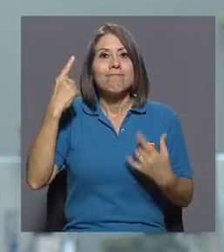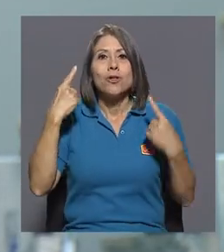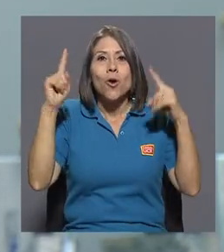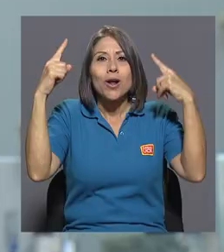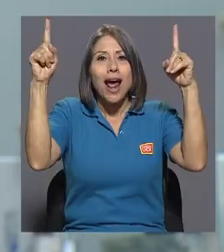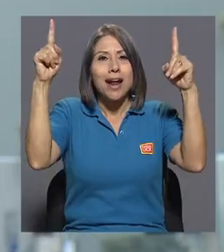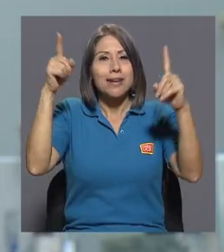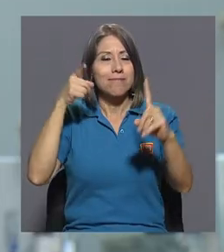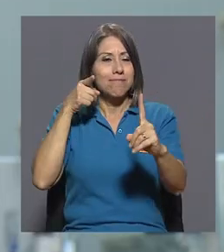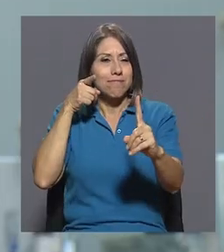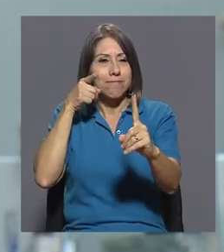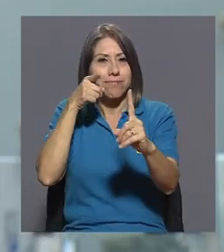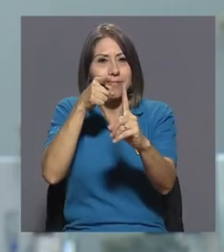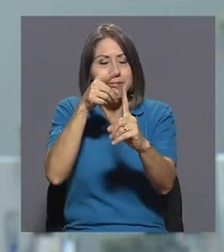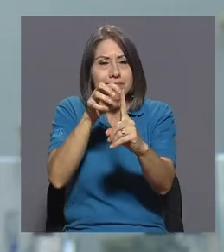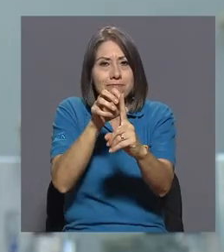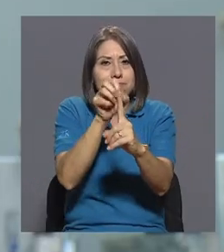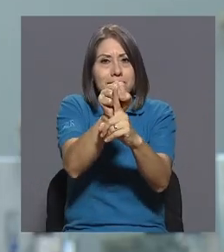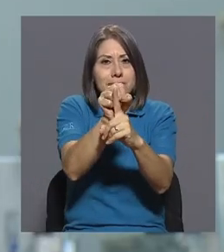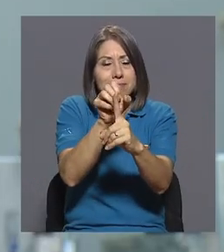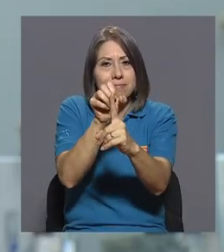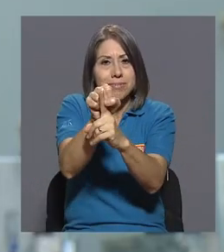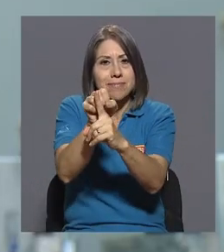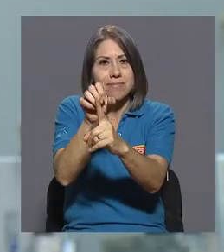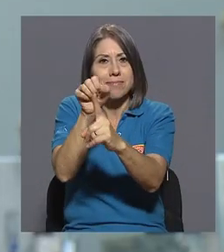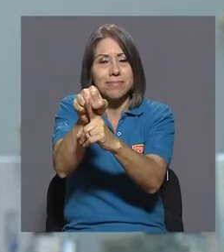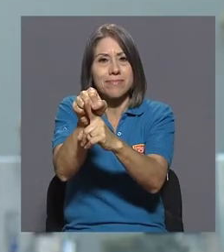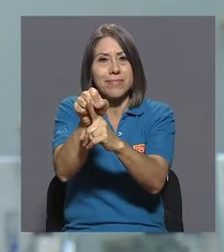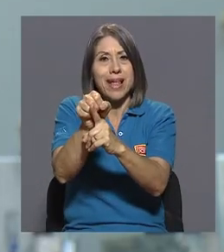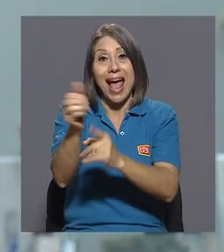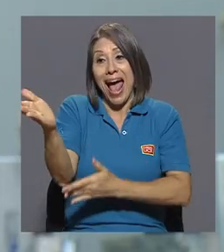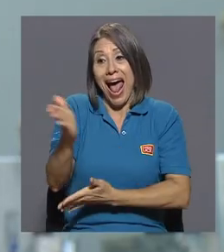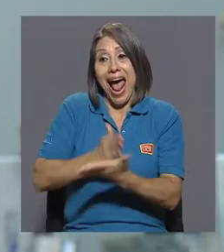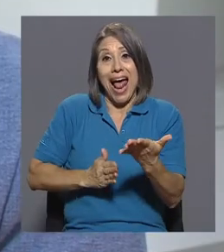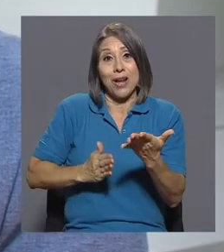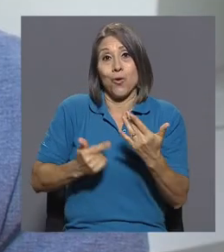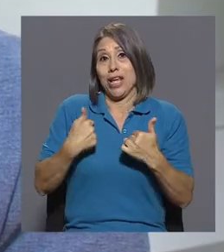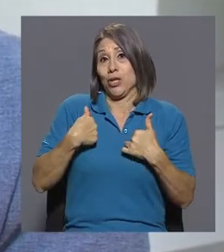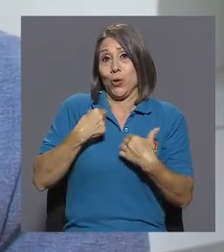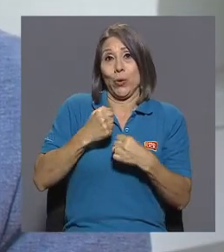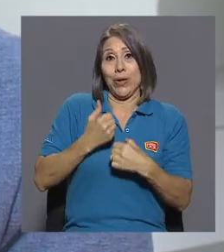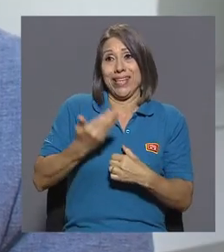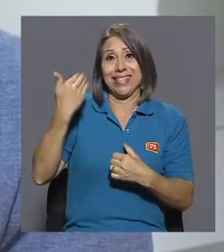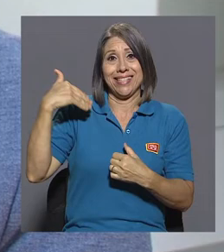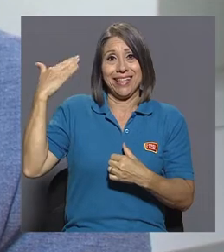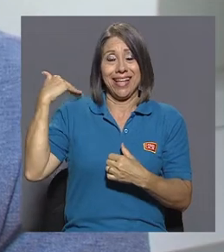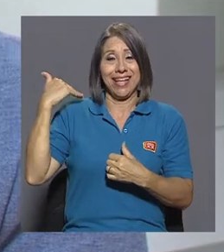que algo que tal vez no hice en el proceso fue como...